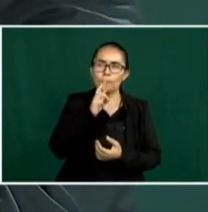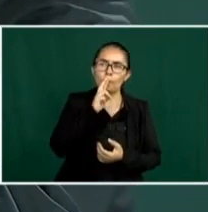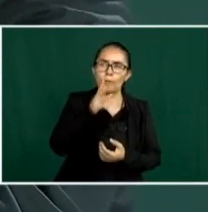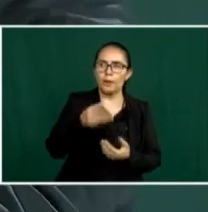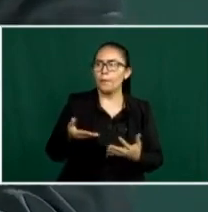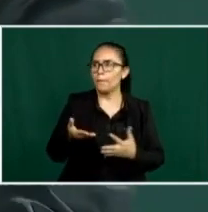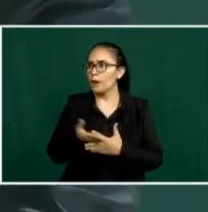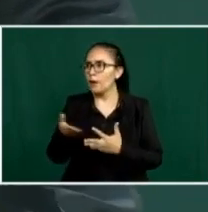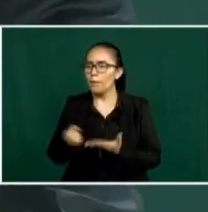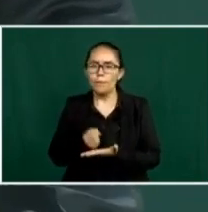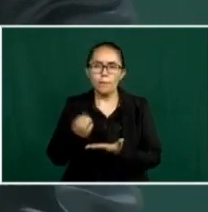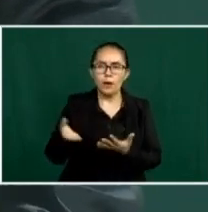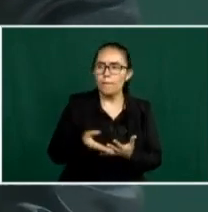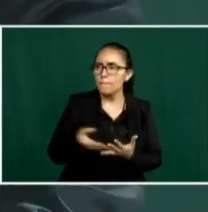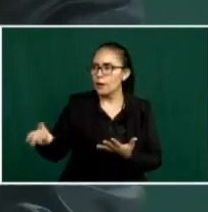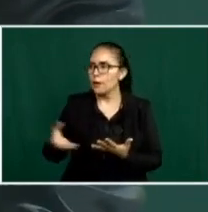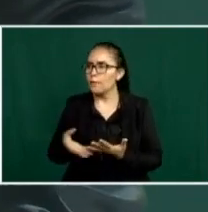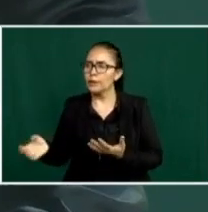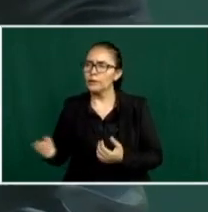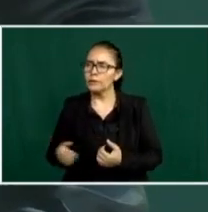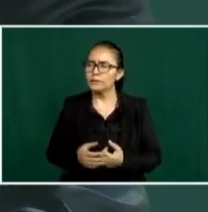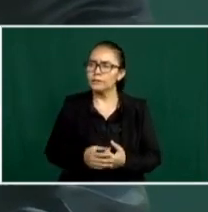¿Qué es el crecimiento?